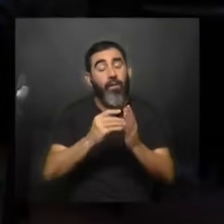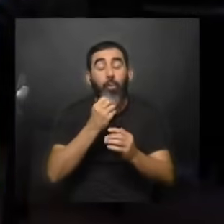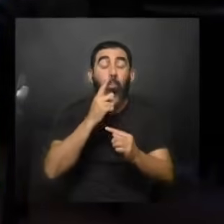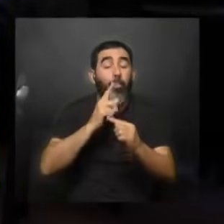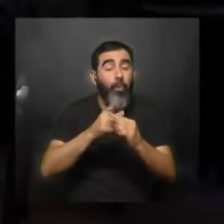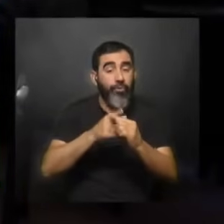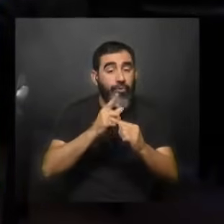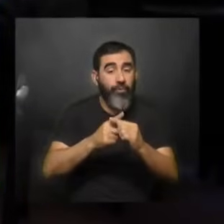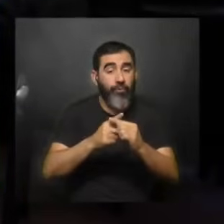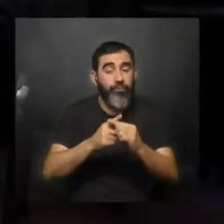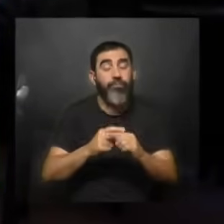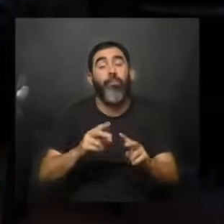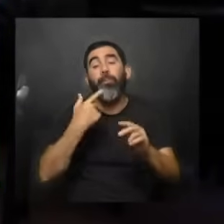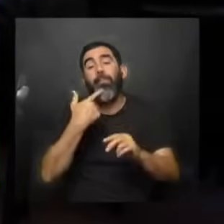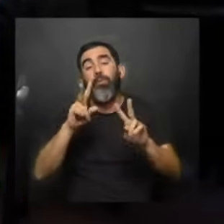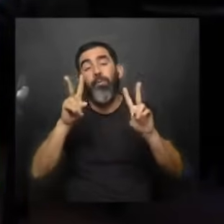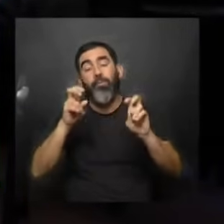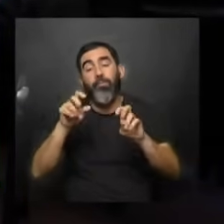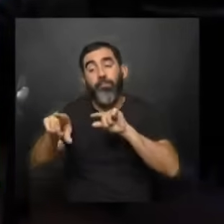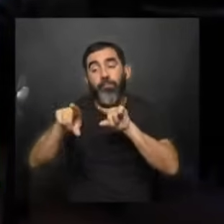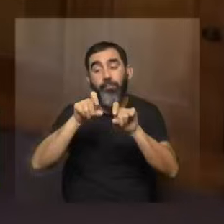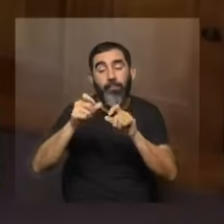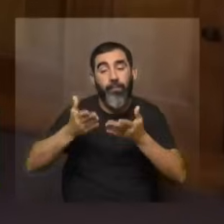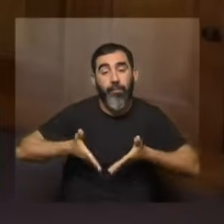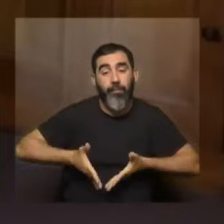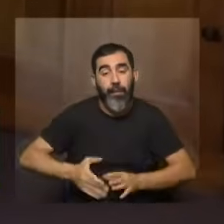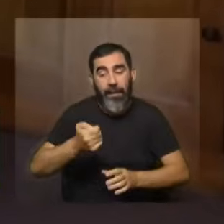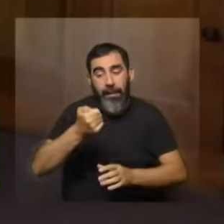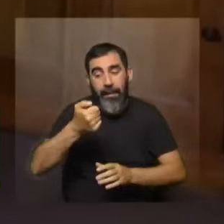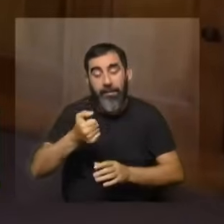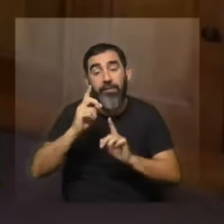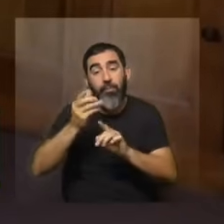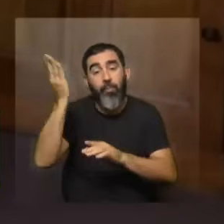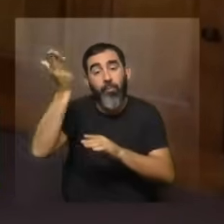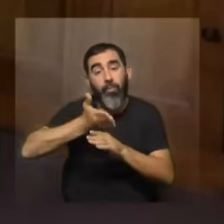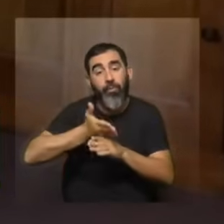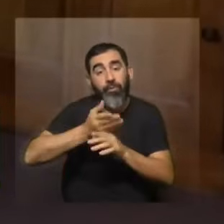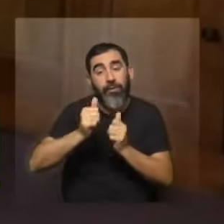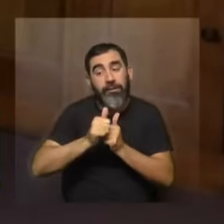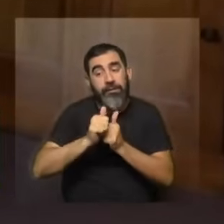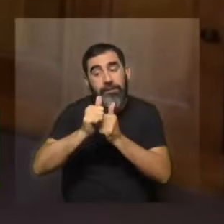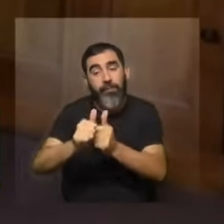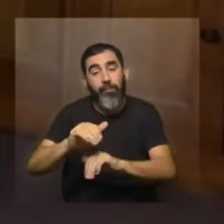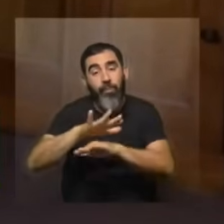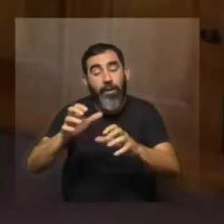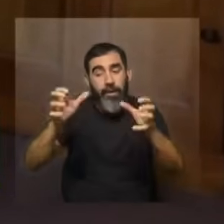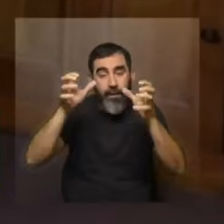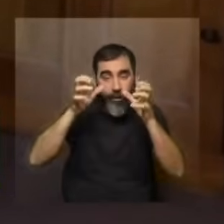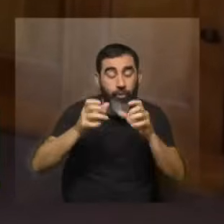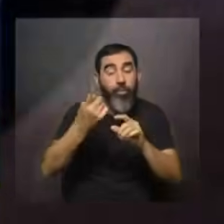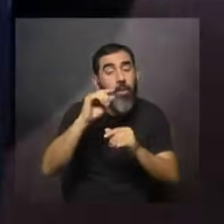favorables. Tanto lo que tiene que ver con la captación del recién nacido, con los porcentajes de seguimiento de niños de riesgo,